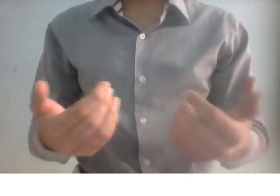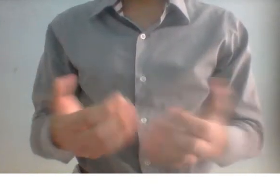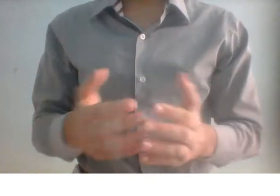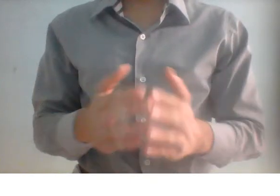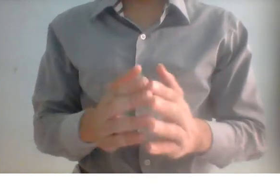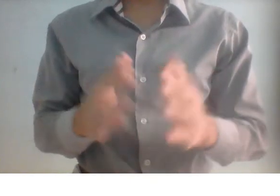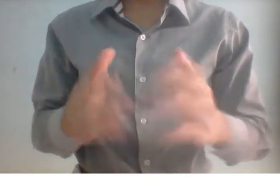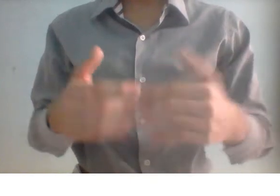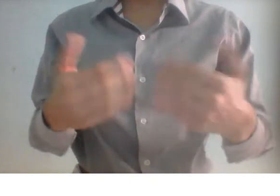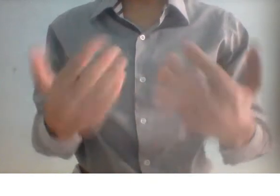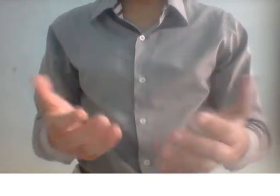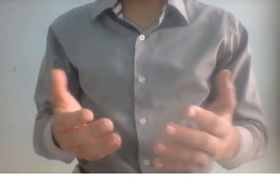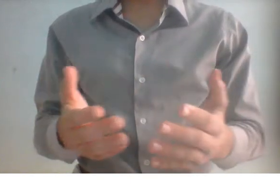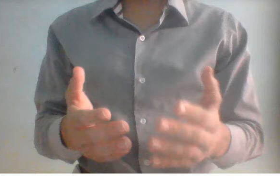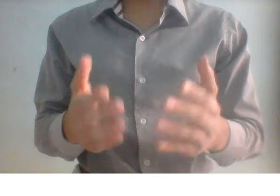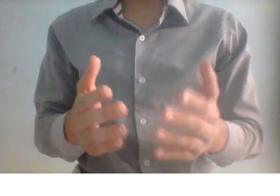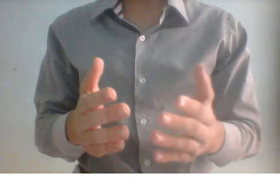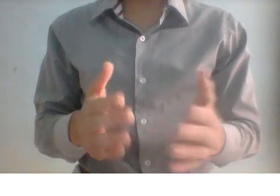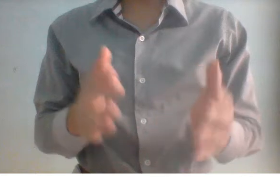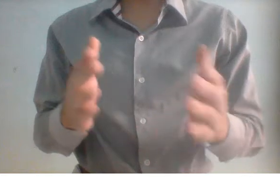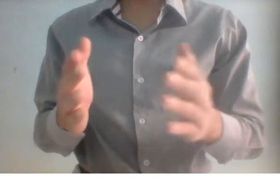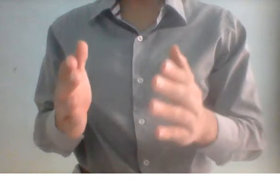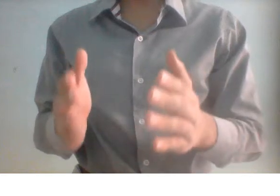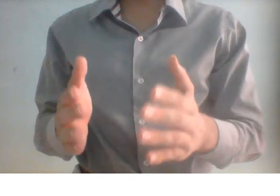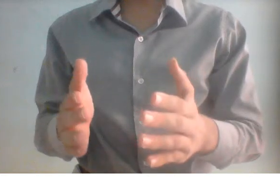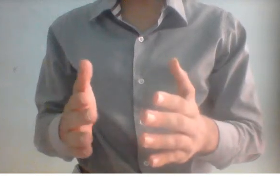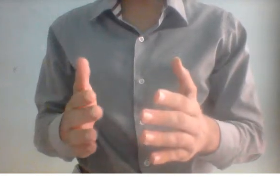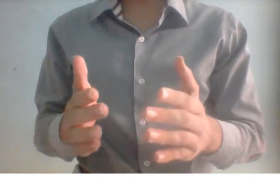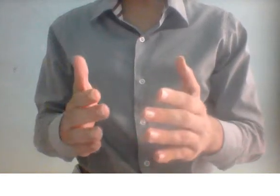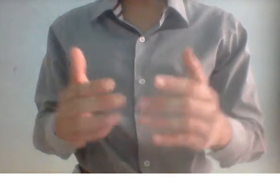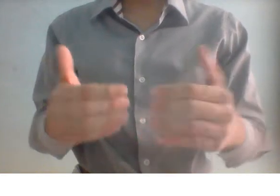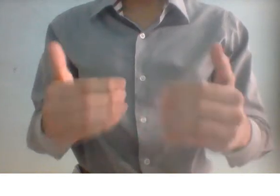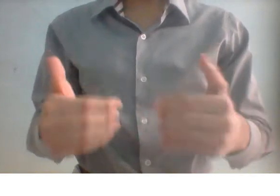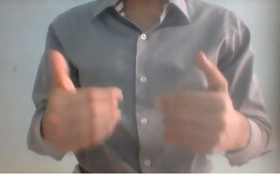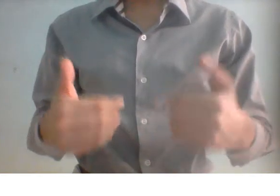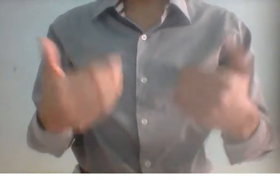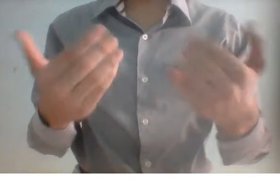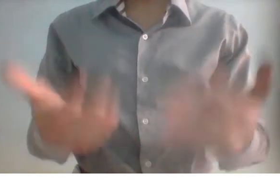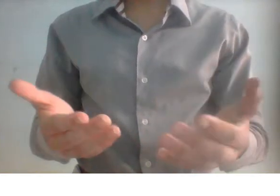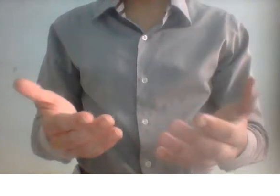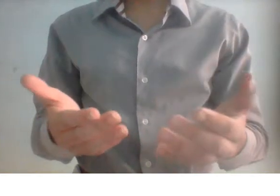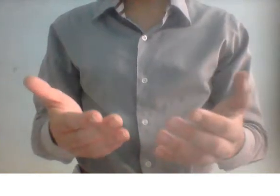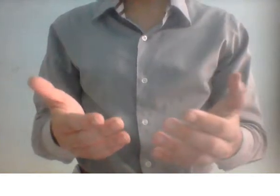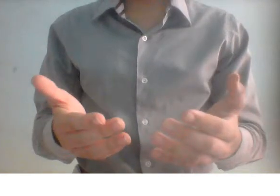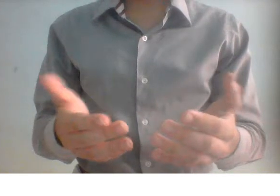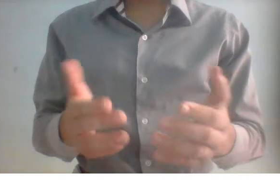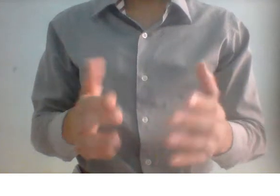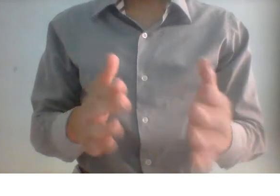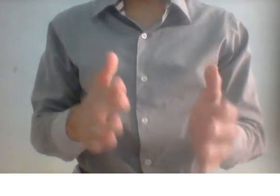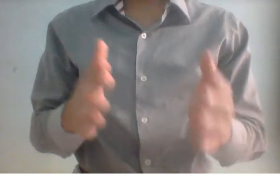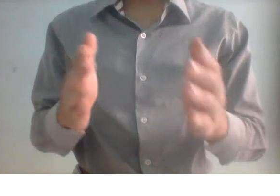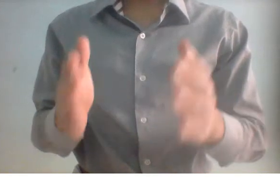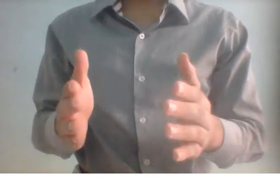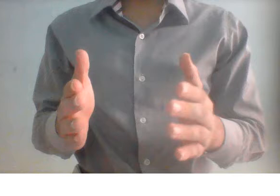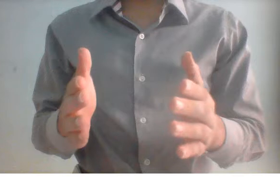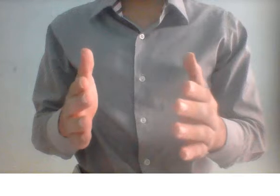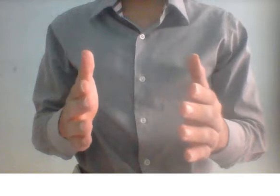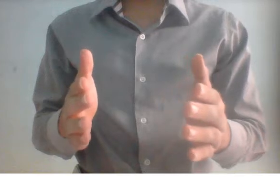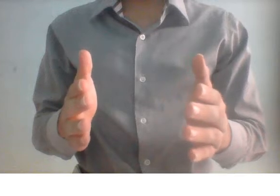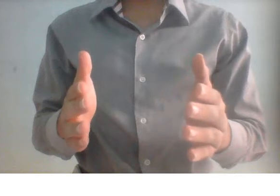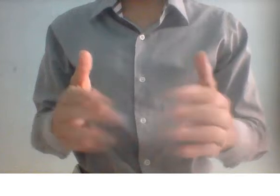fueron contratos que la verdad sí fueron muy leoninos, en donde los únicos que se vean beneficiados eran ciertas plantas determinadas, que, bueno,